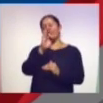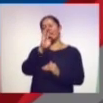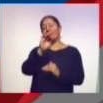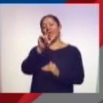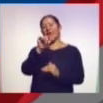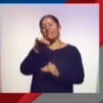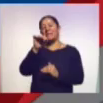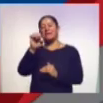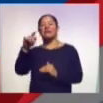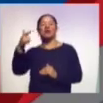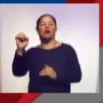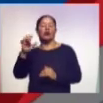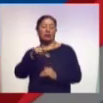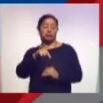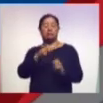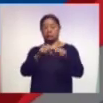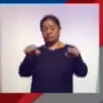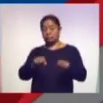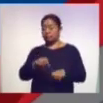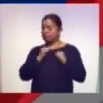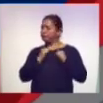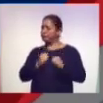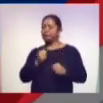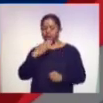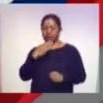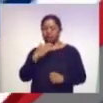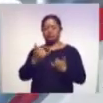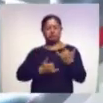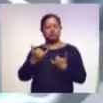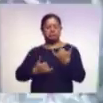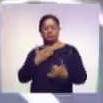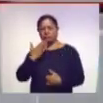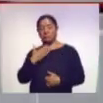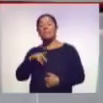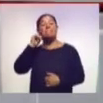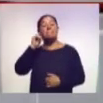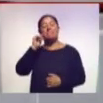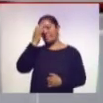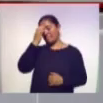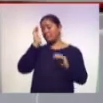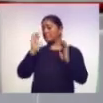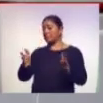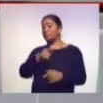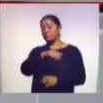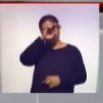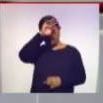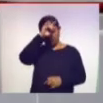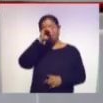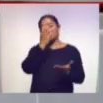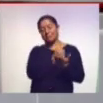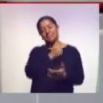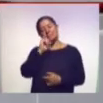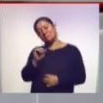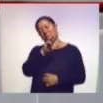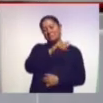tiene un equipo bastante fuerte y con grandes jugadores. Por lo pronto, mañana se conocerá, pues ya, si Rayados de Monterrey pasa a semifinales para